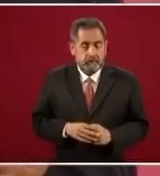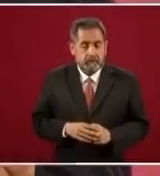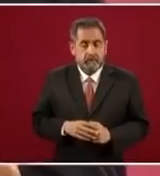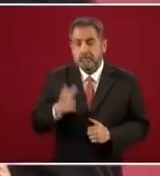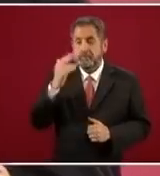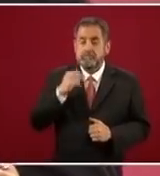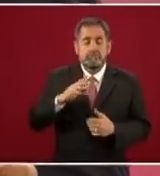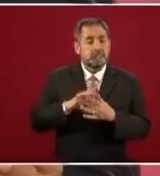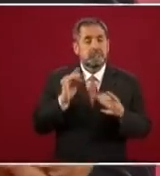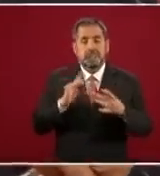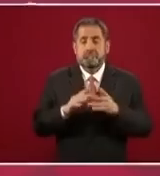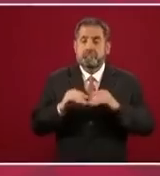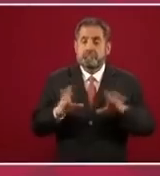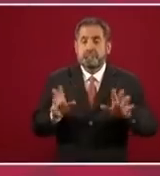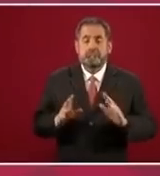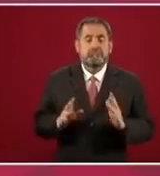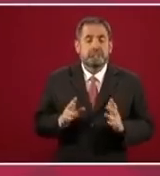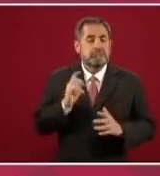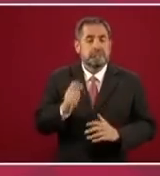Era nada más